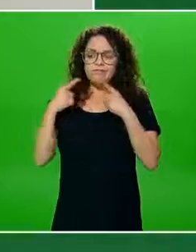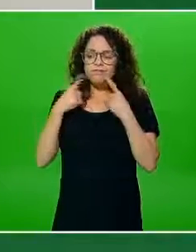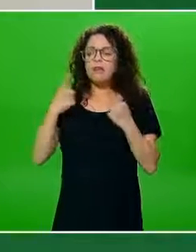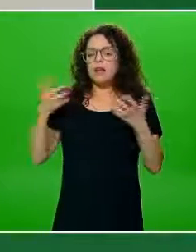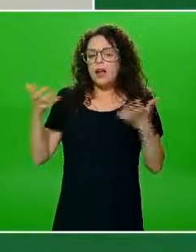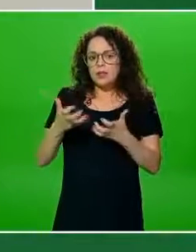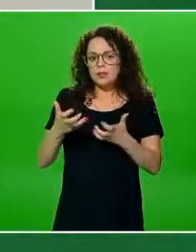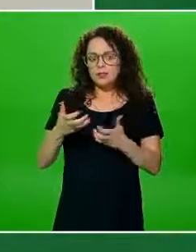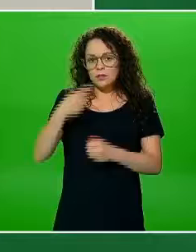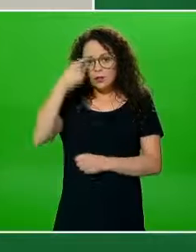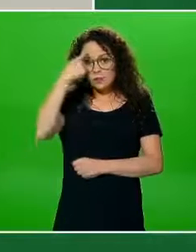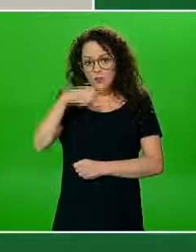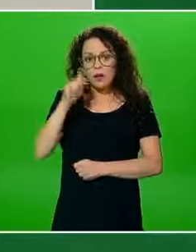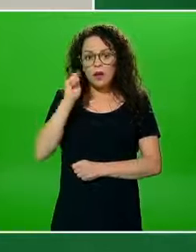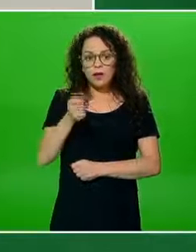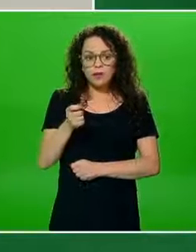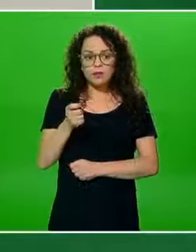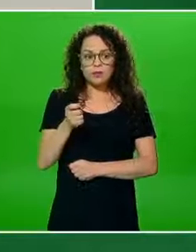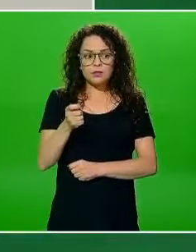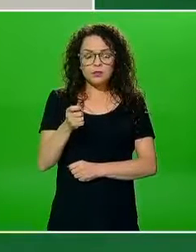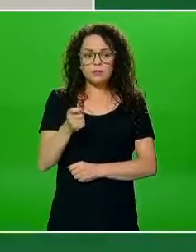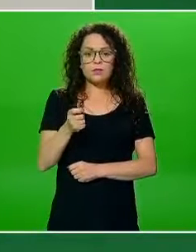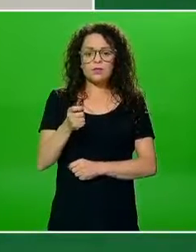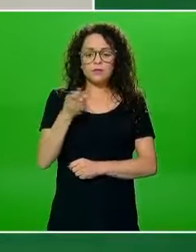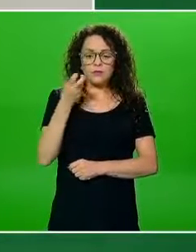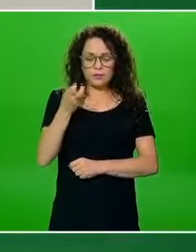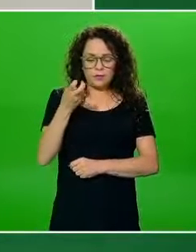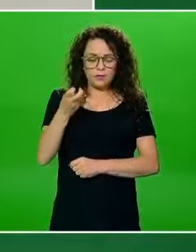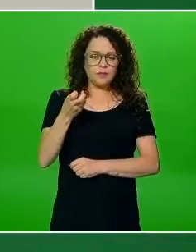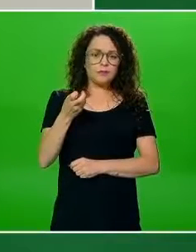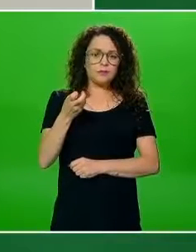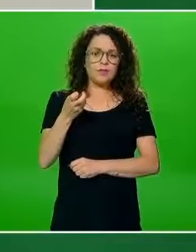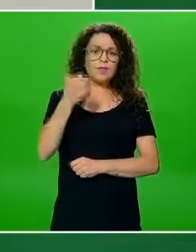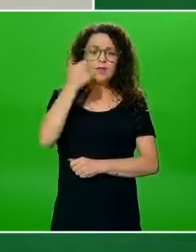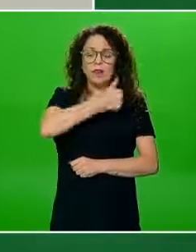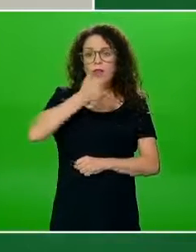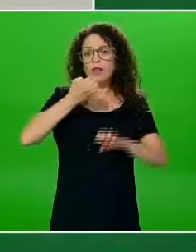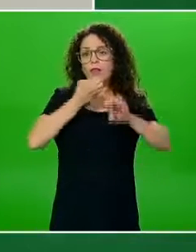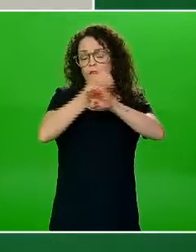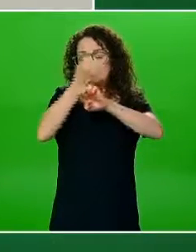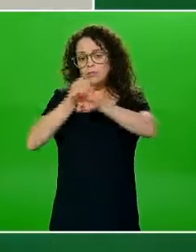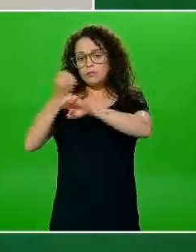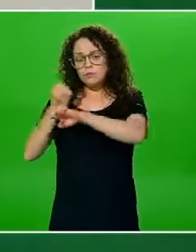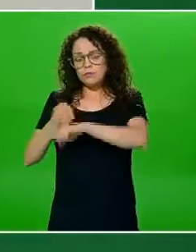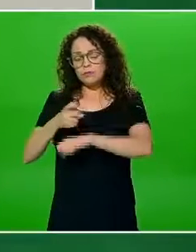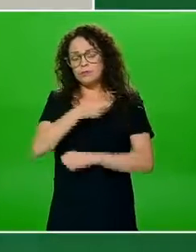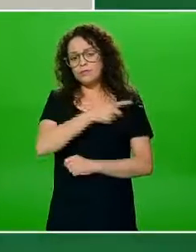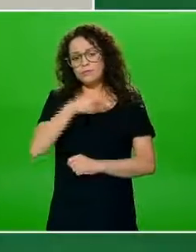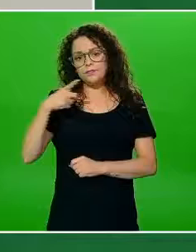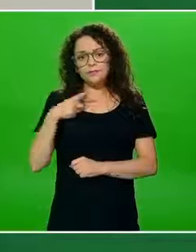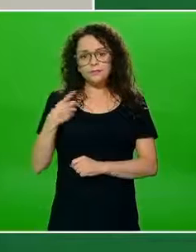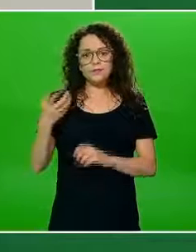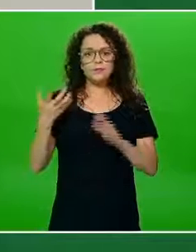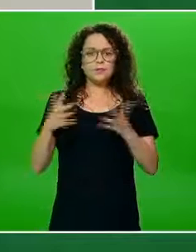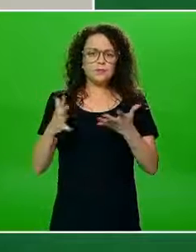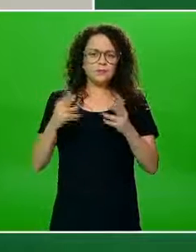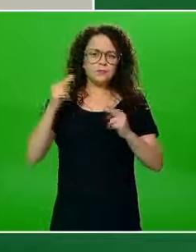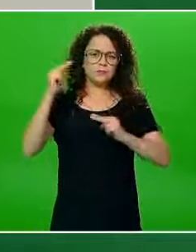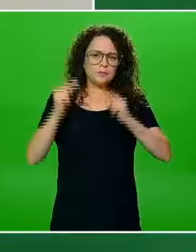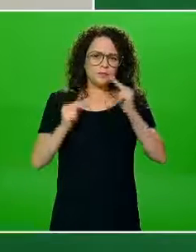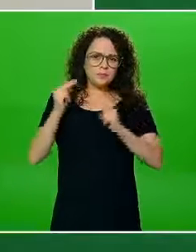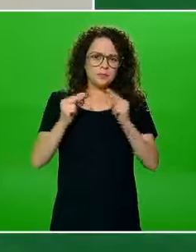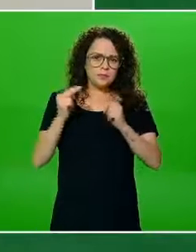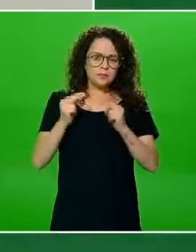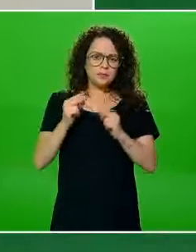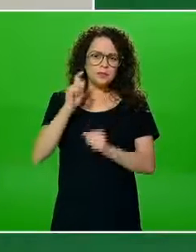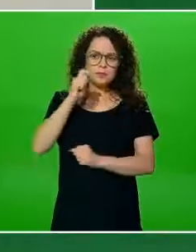poder aplicar el lineamiento de continuidad de operaciones, la entidad debe de haber alcanzado al menos el nivel de riesgo de color